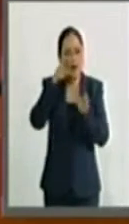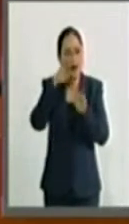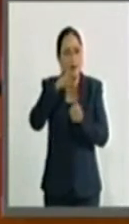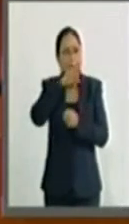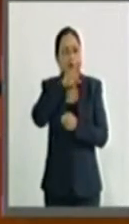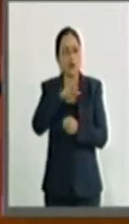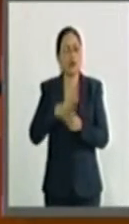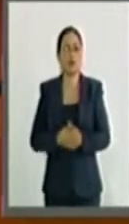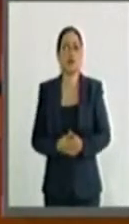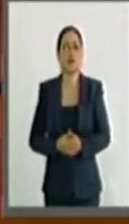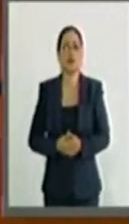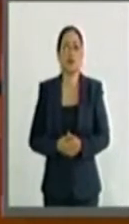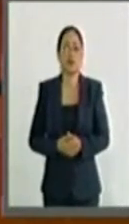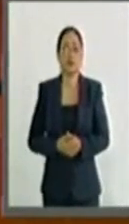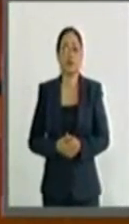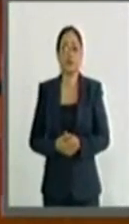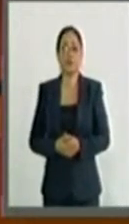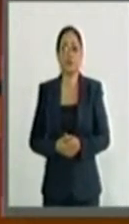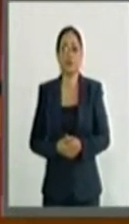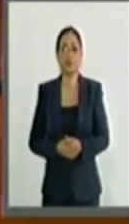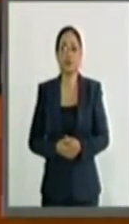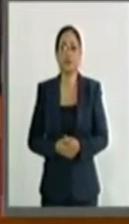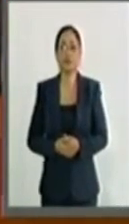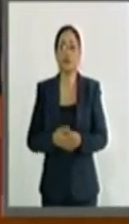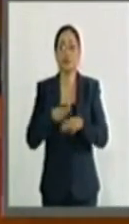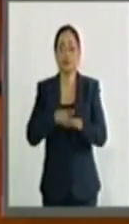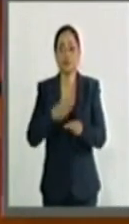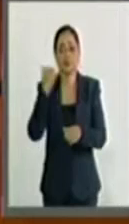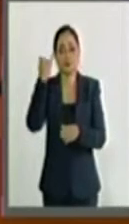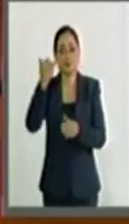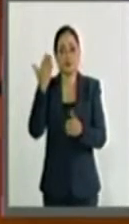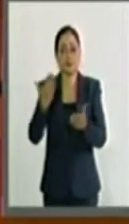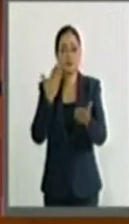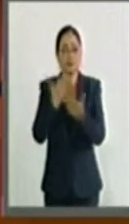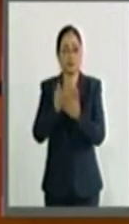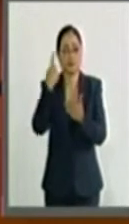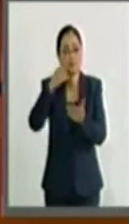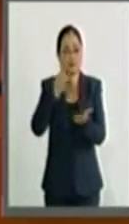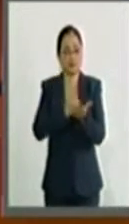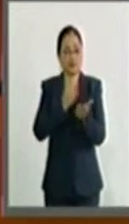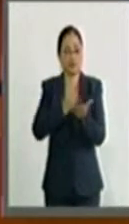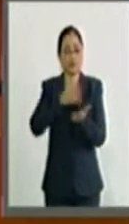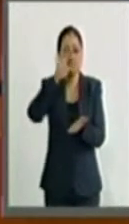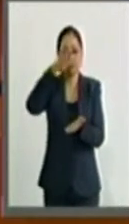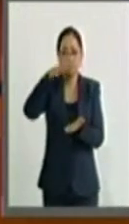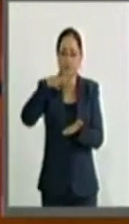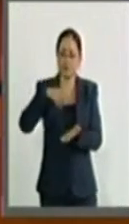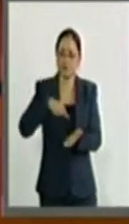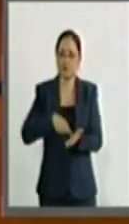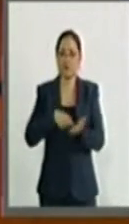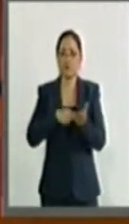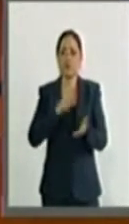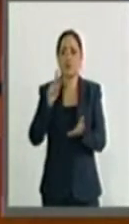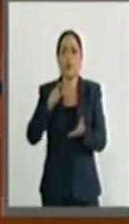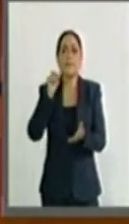ello es que la iniciativa de ley de ingresos enviada por el Ejecutivo